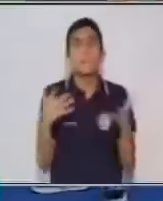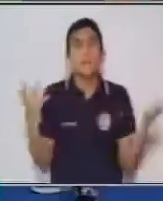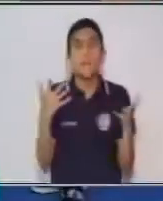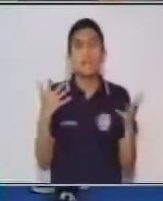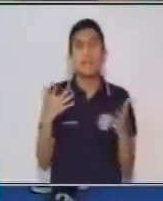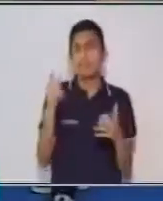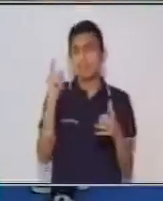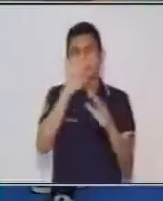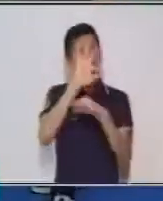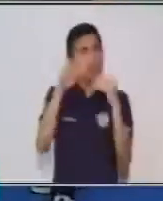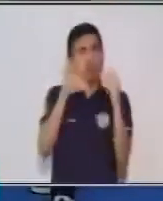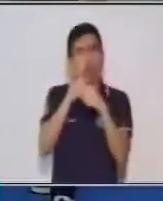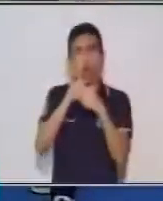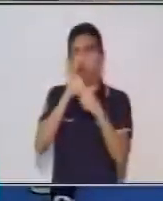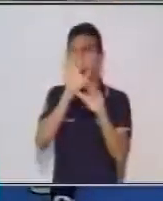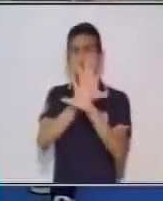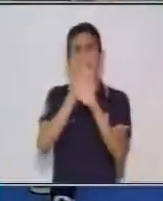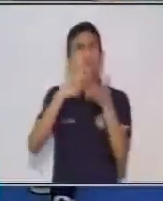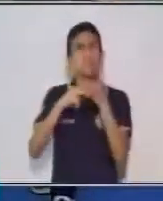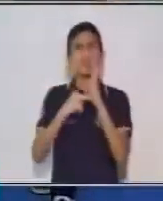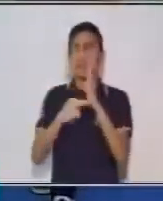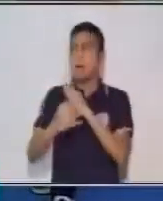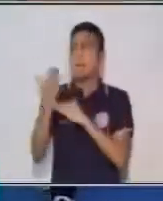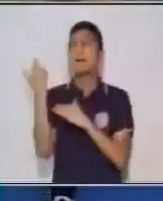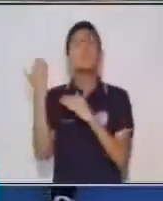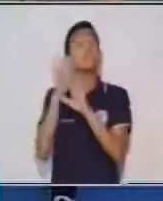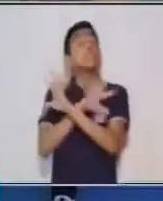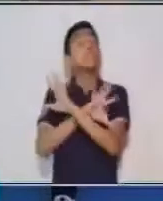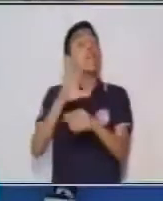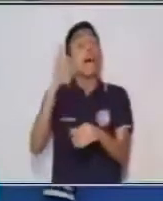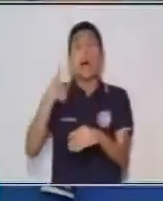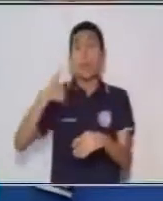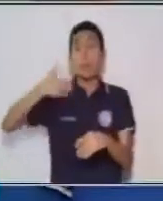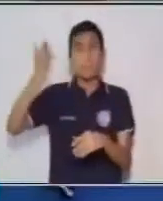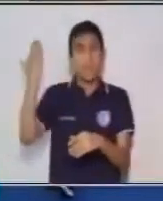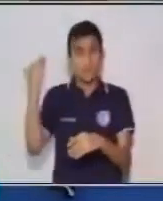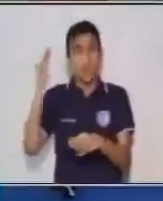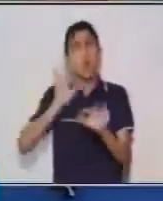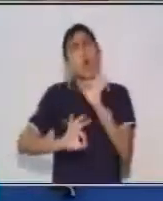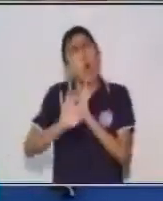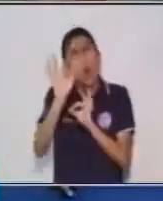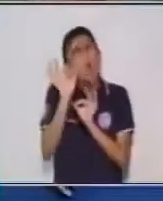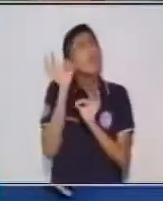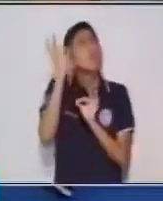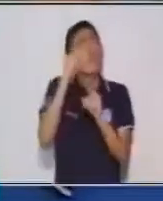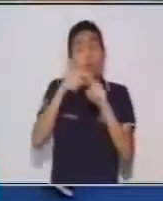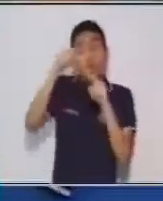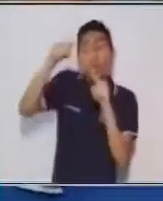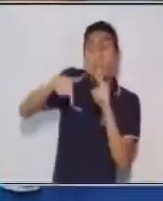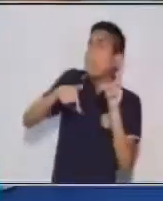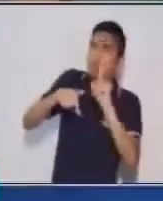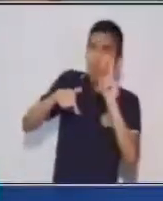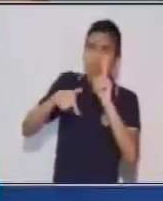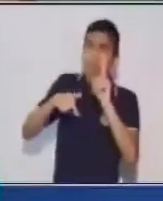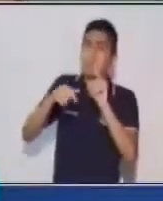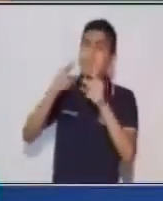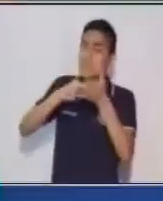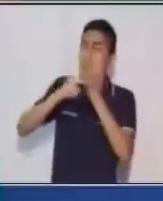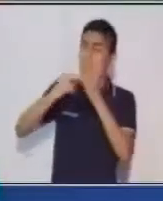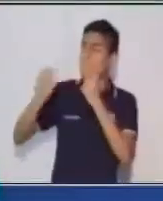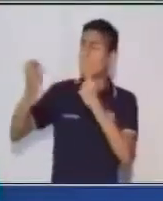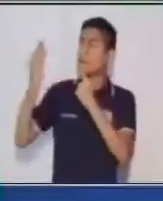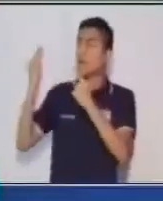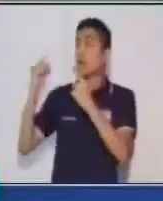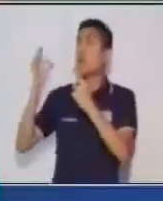todas estas formas se refieren a algo que sucedió o algo que sucederá. Y el presente no puede depender de esta forma.